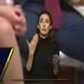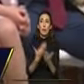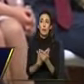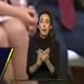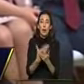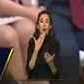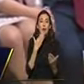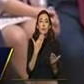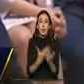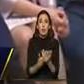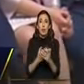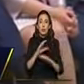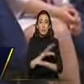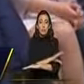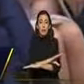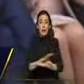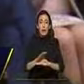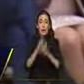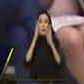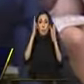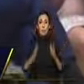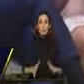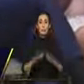Mil gracias a los campesinos y agricultores.